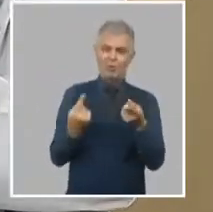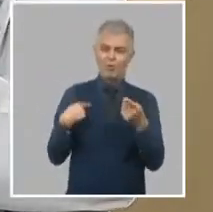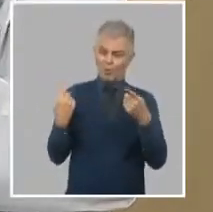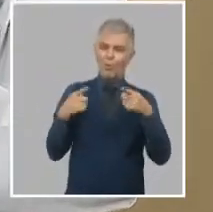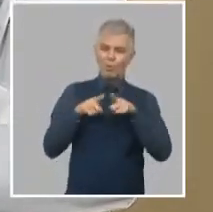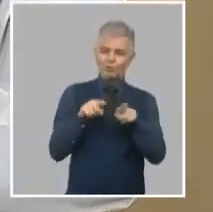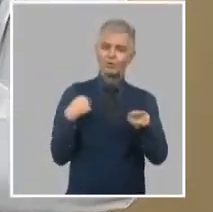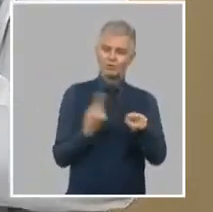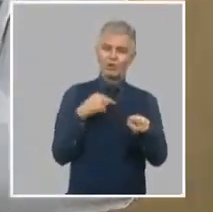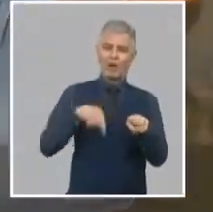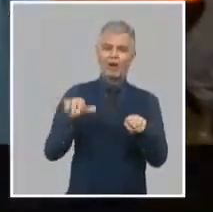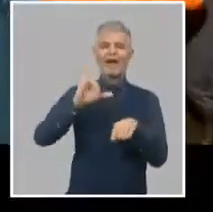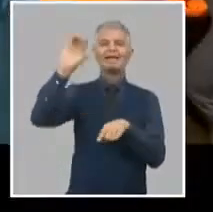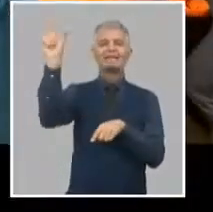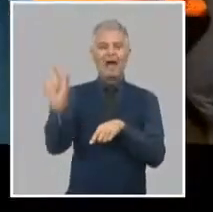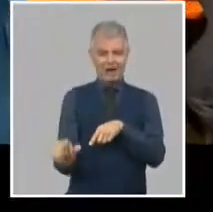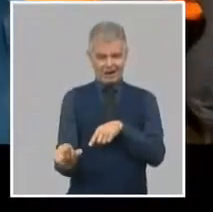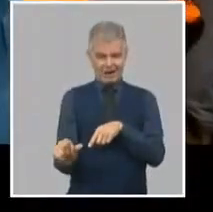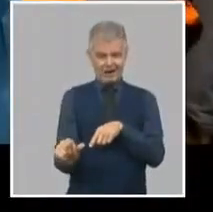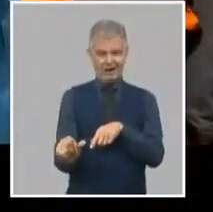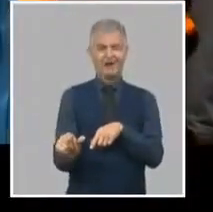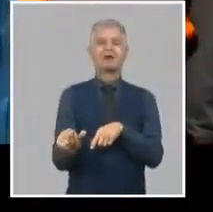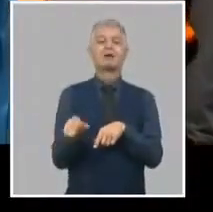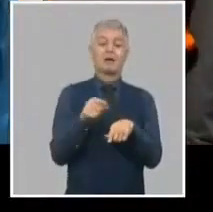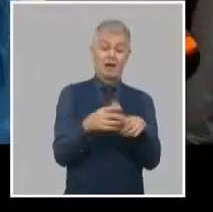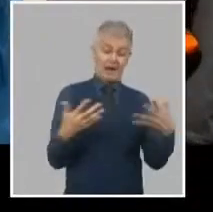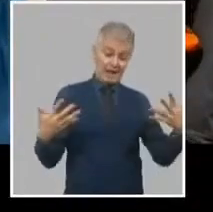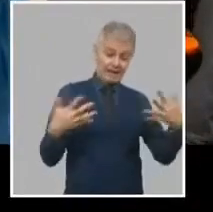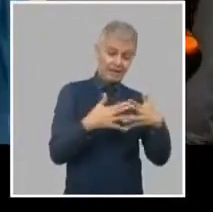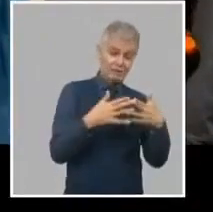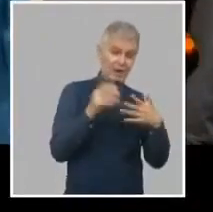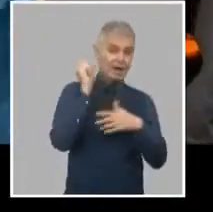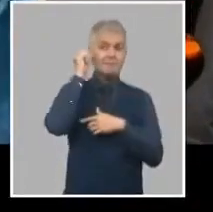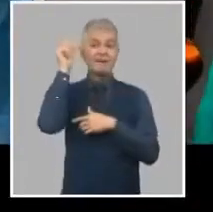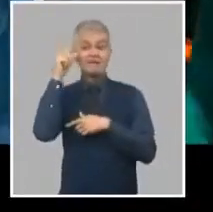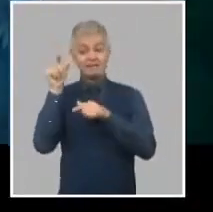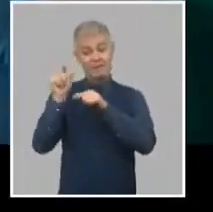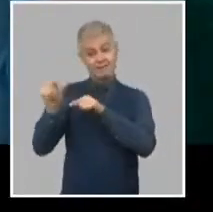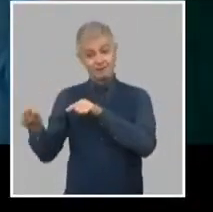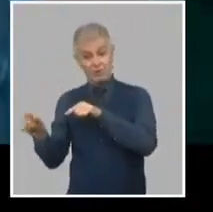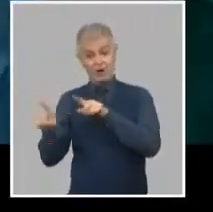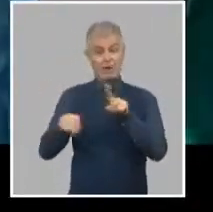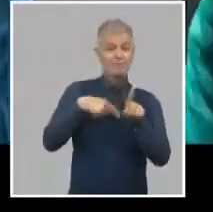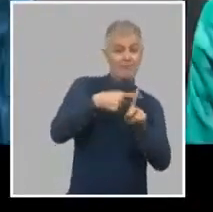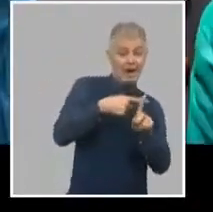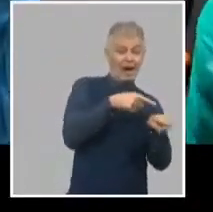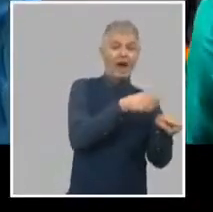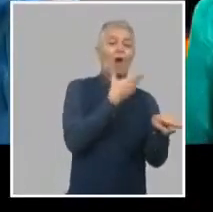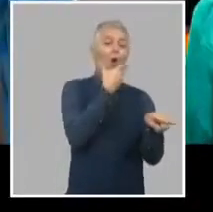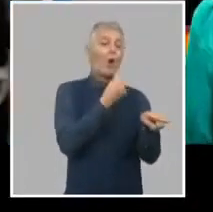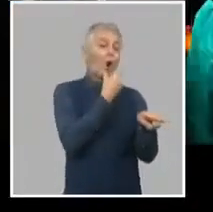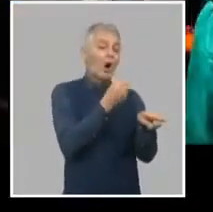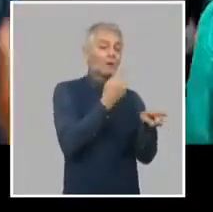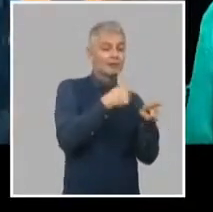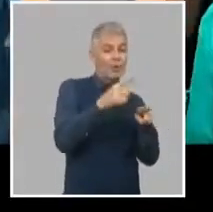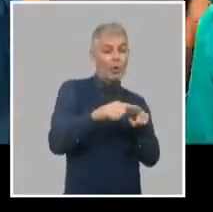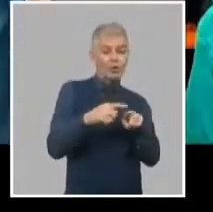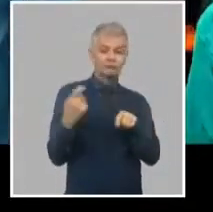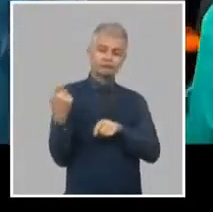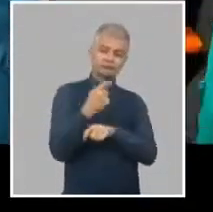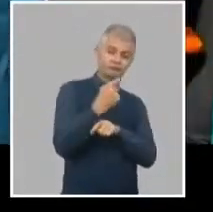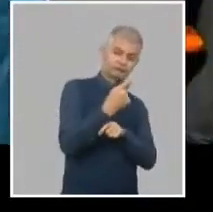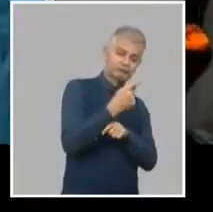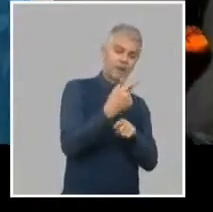esa mezcla de la experiencia que tenían esos compañeros con la juventud también que llevábamos en la brigada,